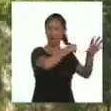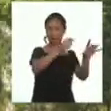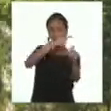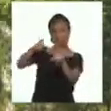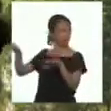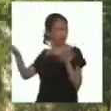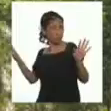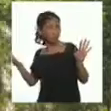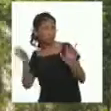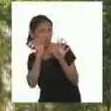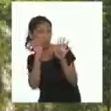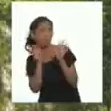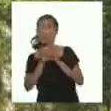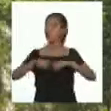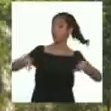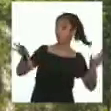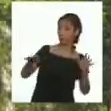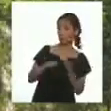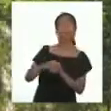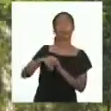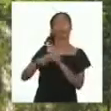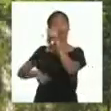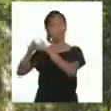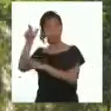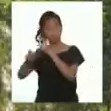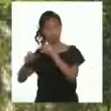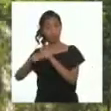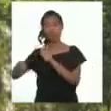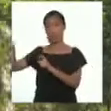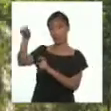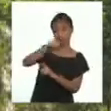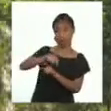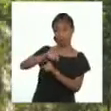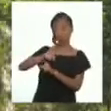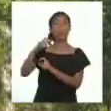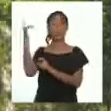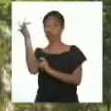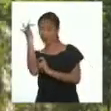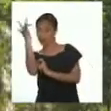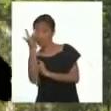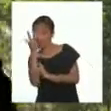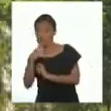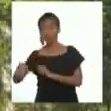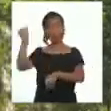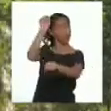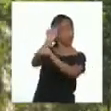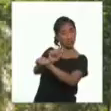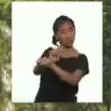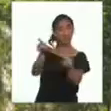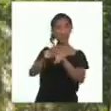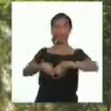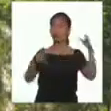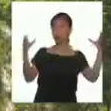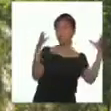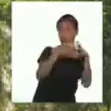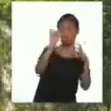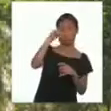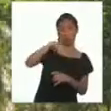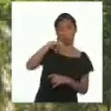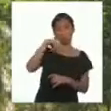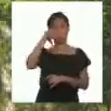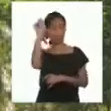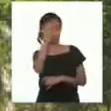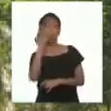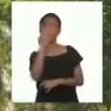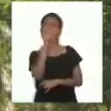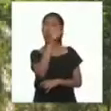Oh. Por ejemplo, los afrodescendientes, que eran esclavizados, y la población indígena, quienes vivían